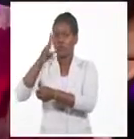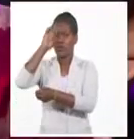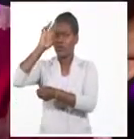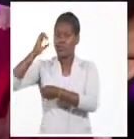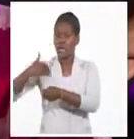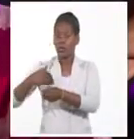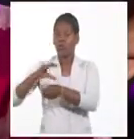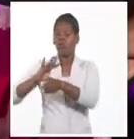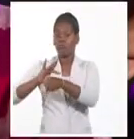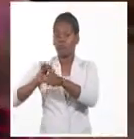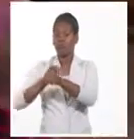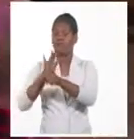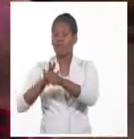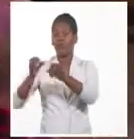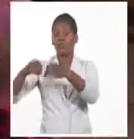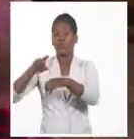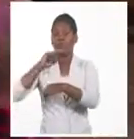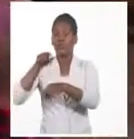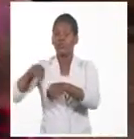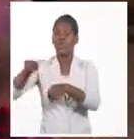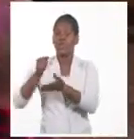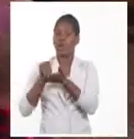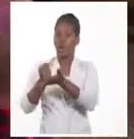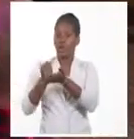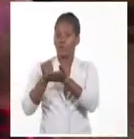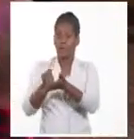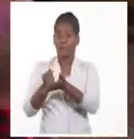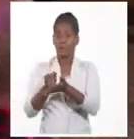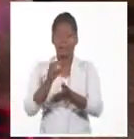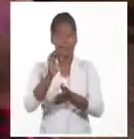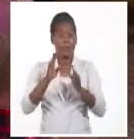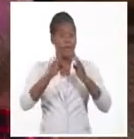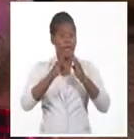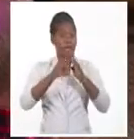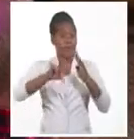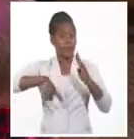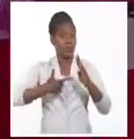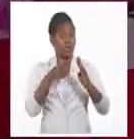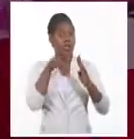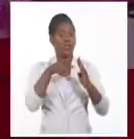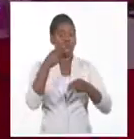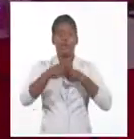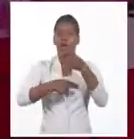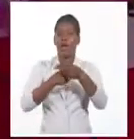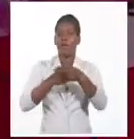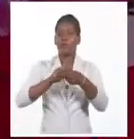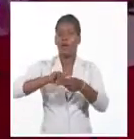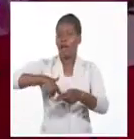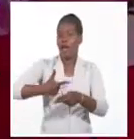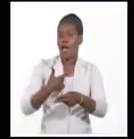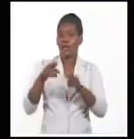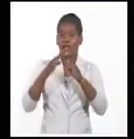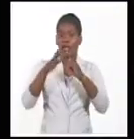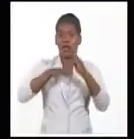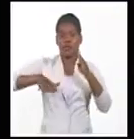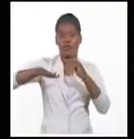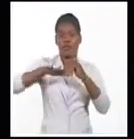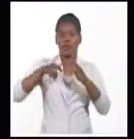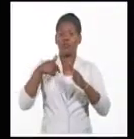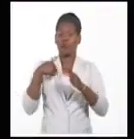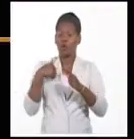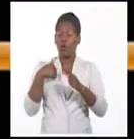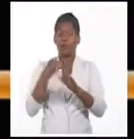la Música, para quien las utilidades de la entidad sirven para promover las mejores expresiones de la cultura local. Pues tener que una empresa que tiene que